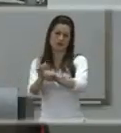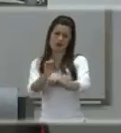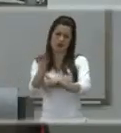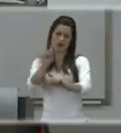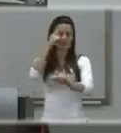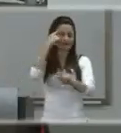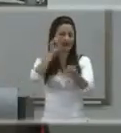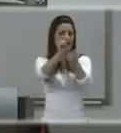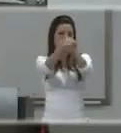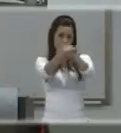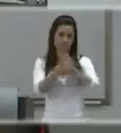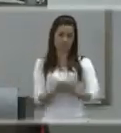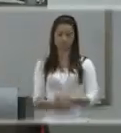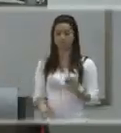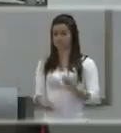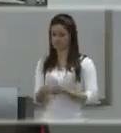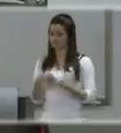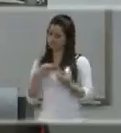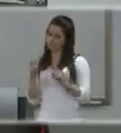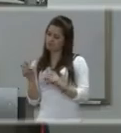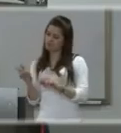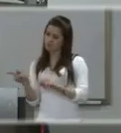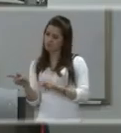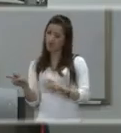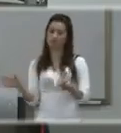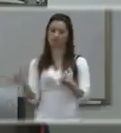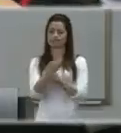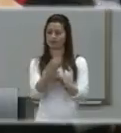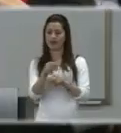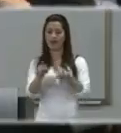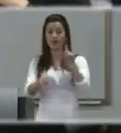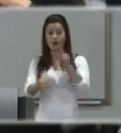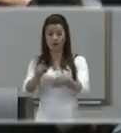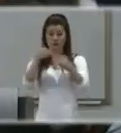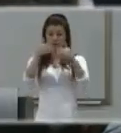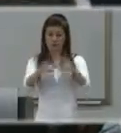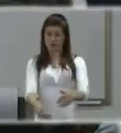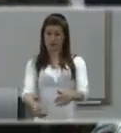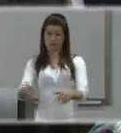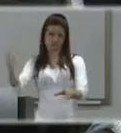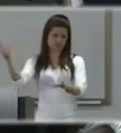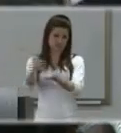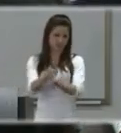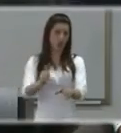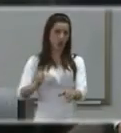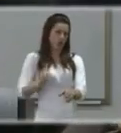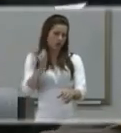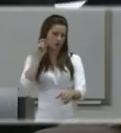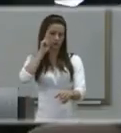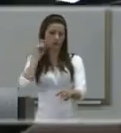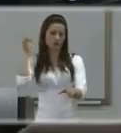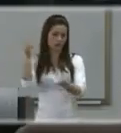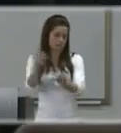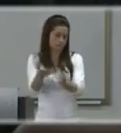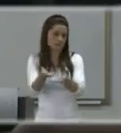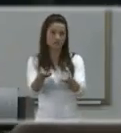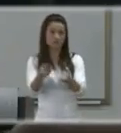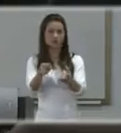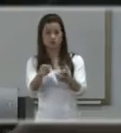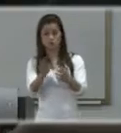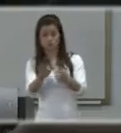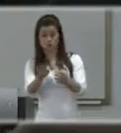Lo otro que hemos identificado es en casos de violencia sexual contra personas con discapacidad, el acceso a la justicia es muy